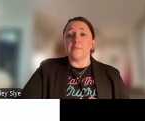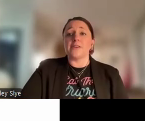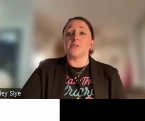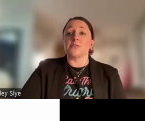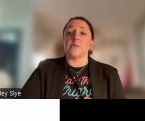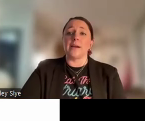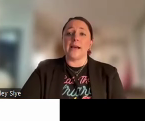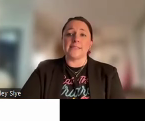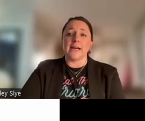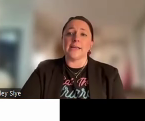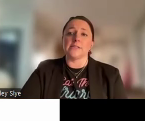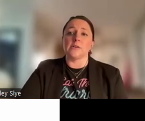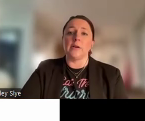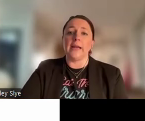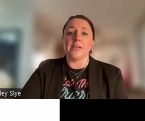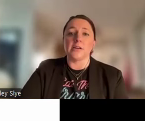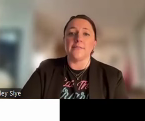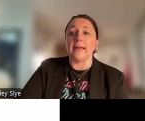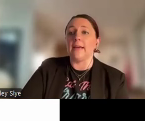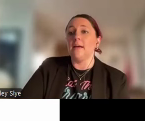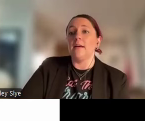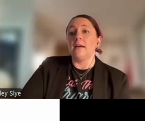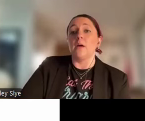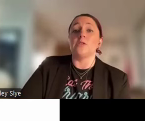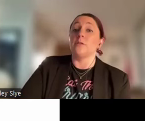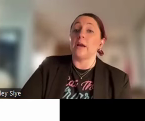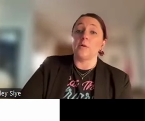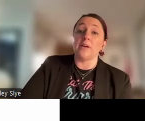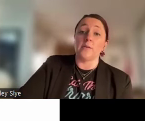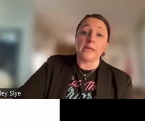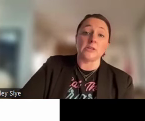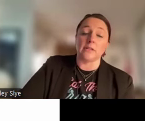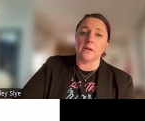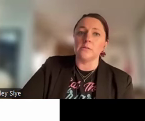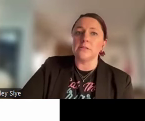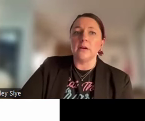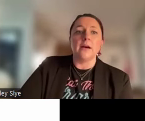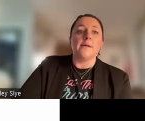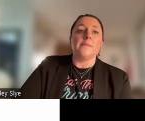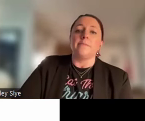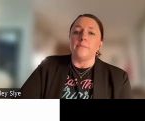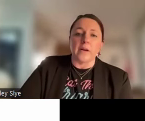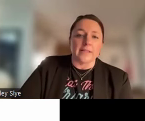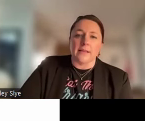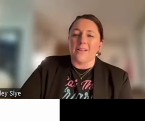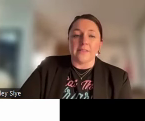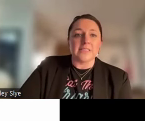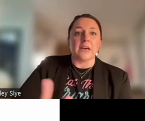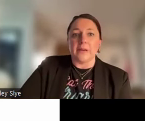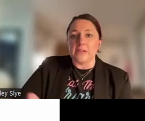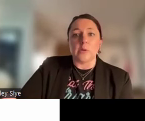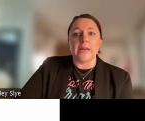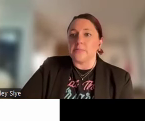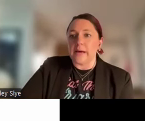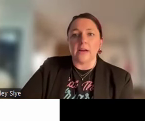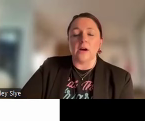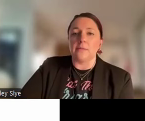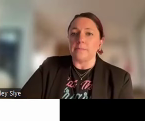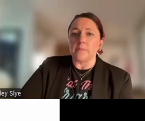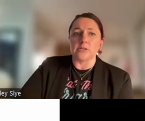encontrar recursos para apoyar atención a la salud sexual? ¿Has considerado medidas preventivas en torno a las enfermedades de transmisión